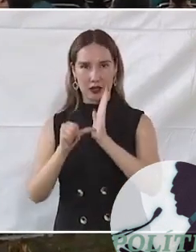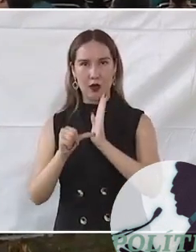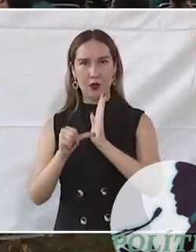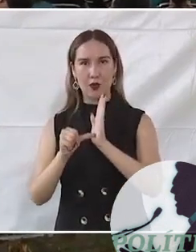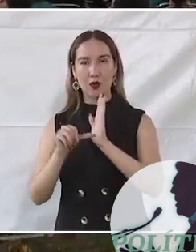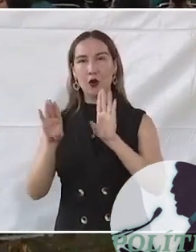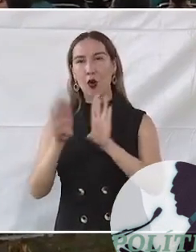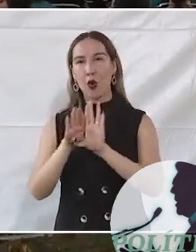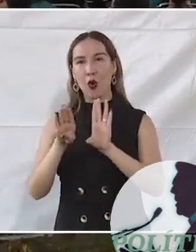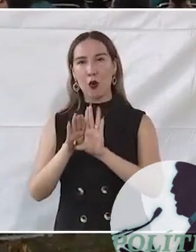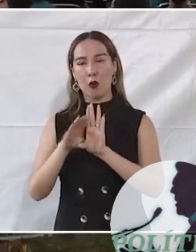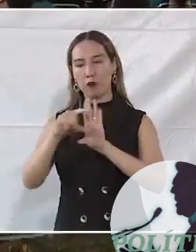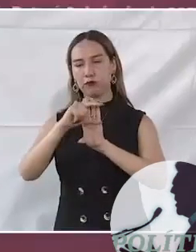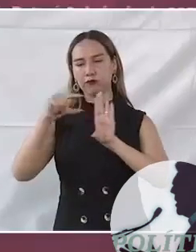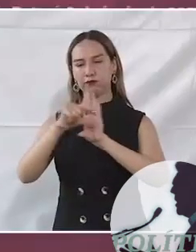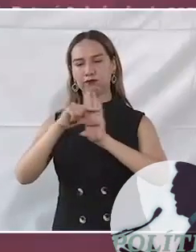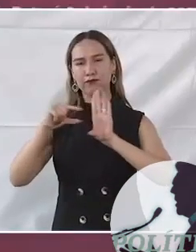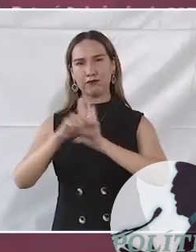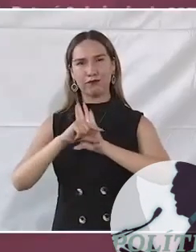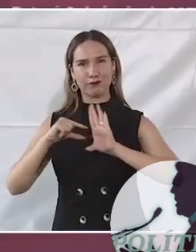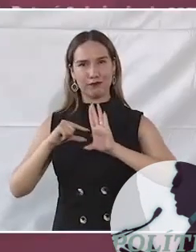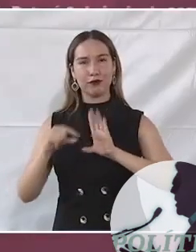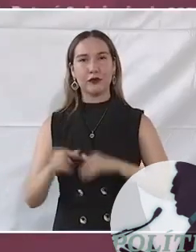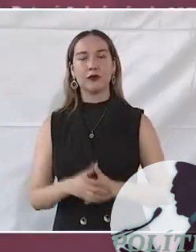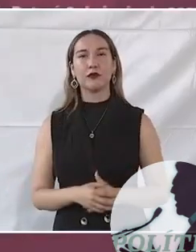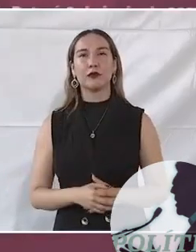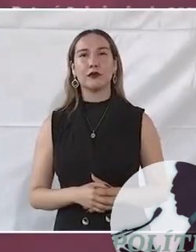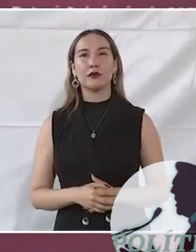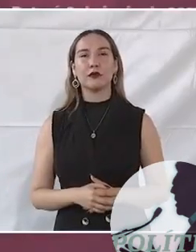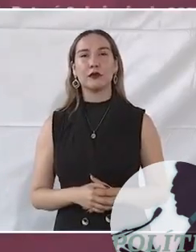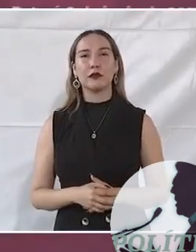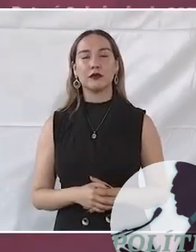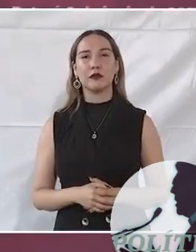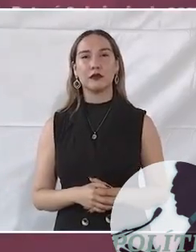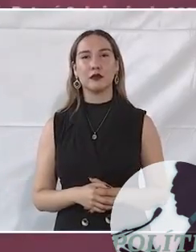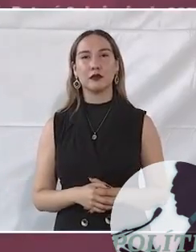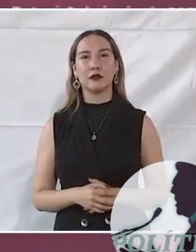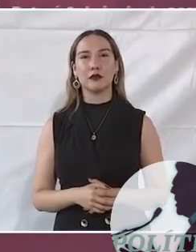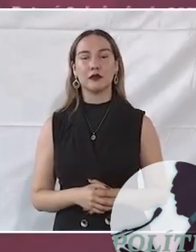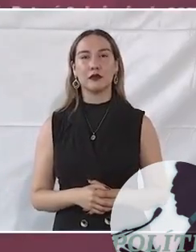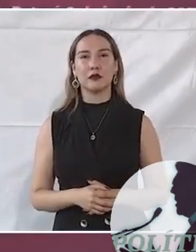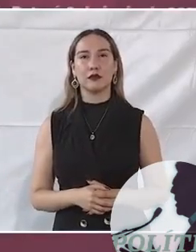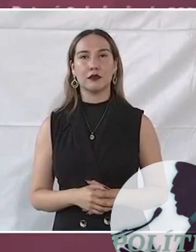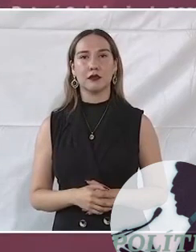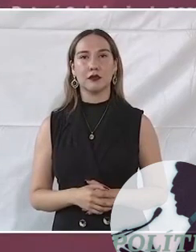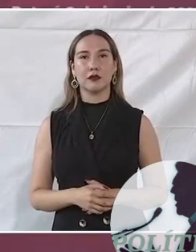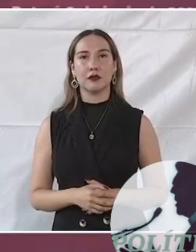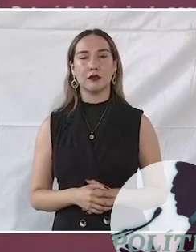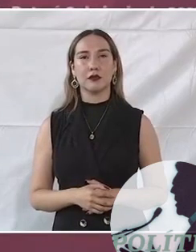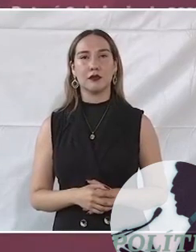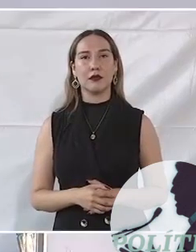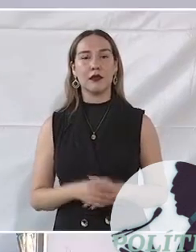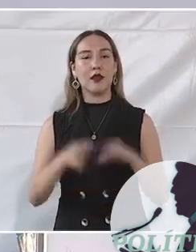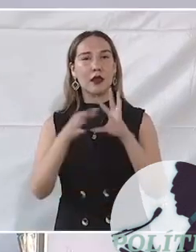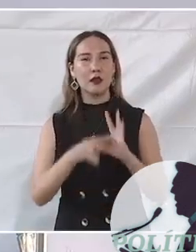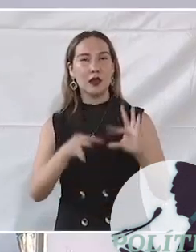transitorios, hay uno en donde se establece que año con año